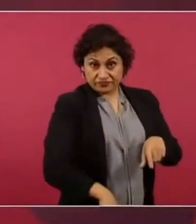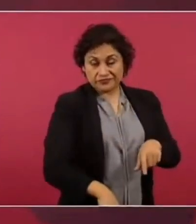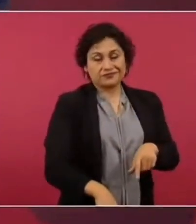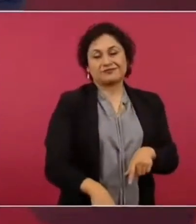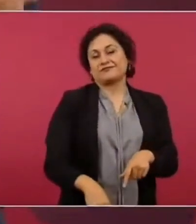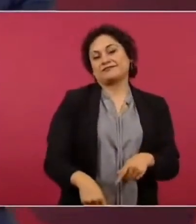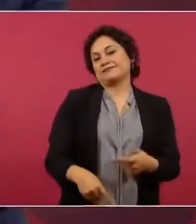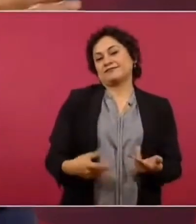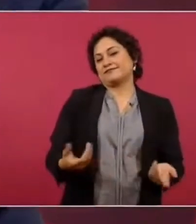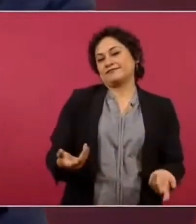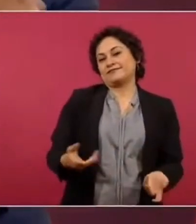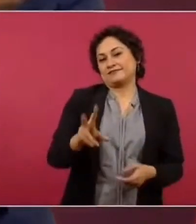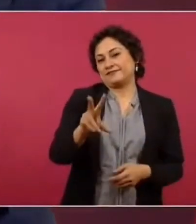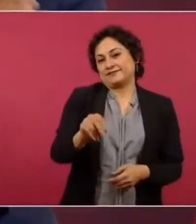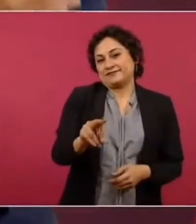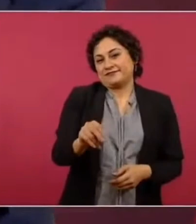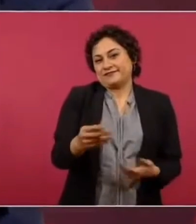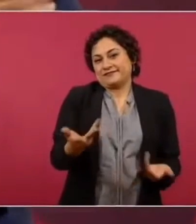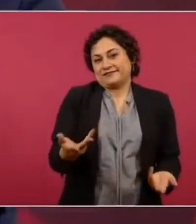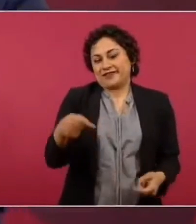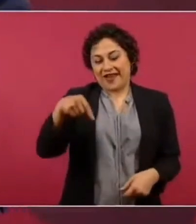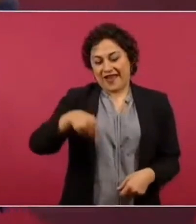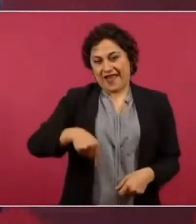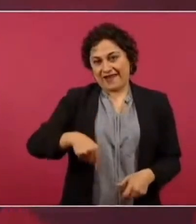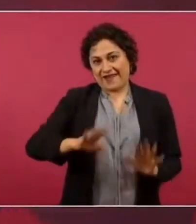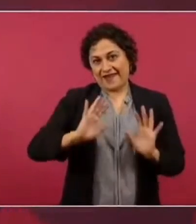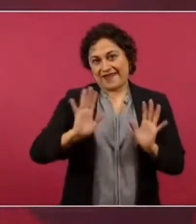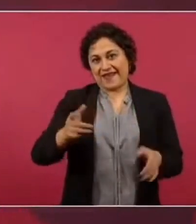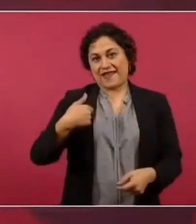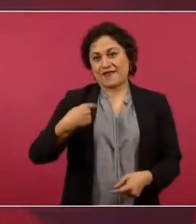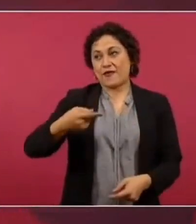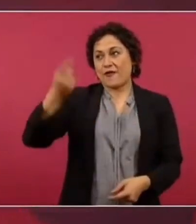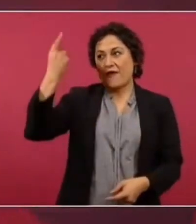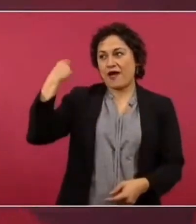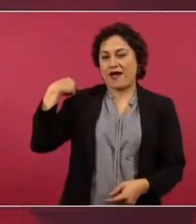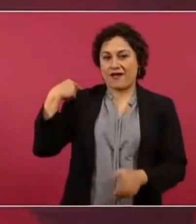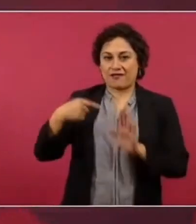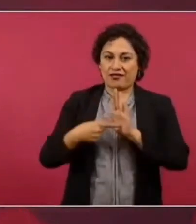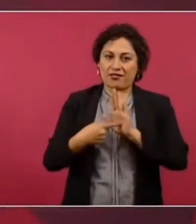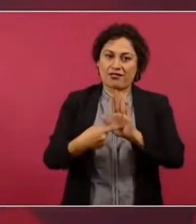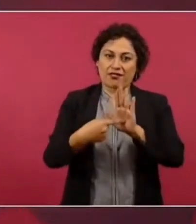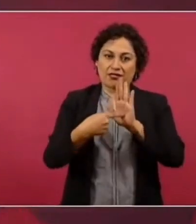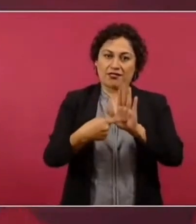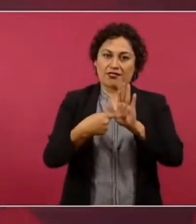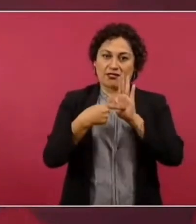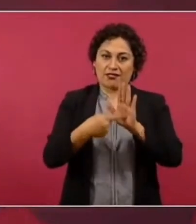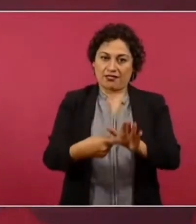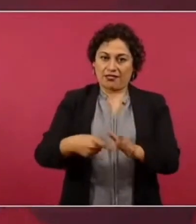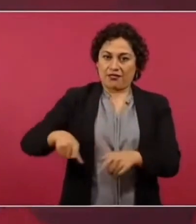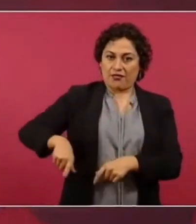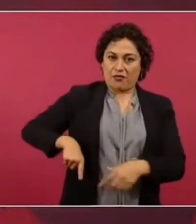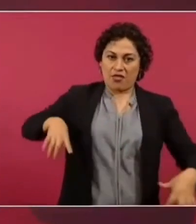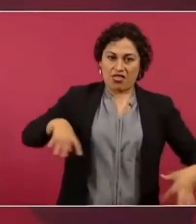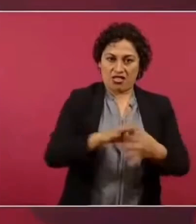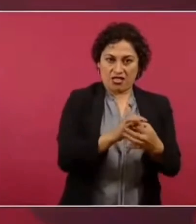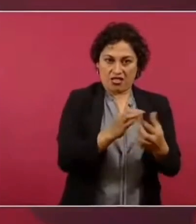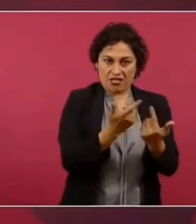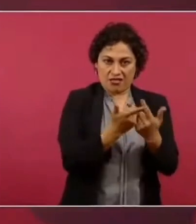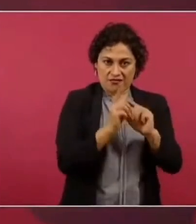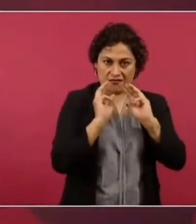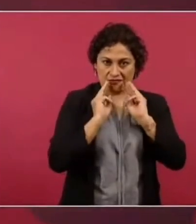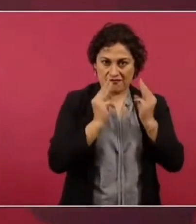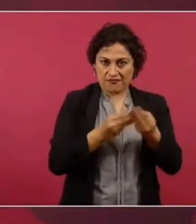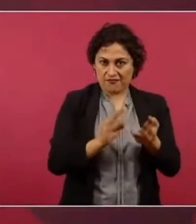No, sí, ya hemos visto cómo los gobernantes estaban vinculados a narcotraficantes. No.